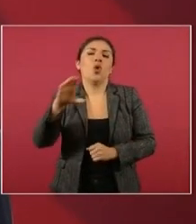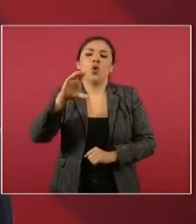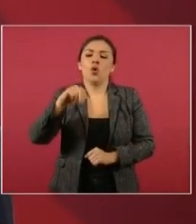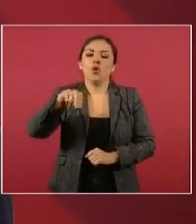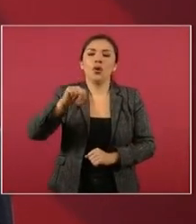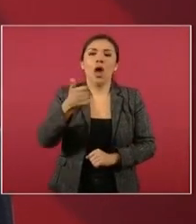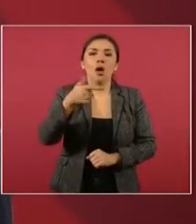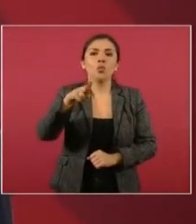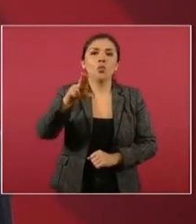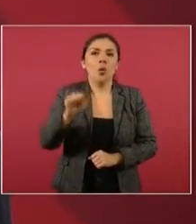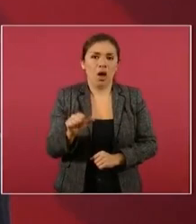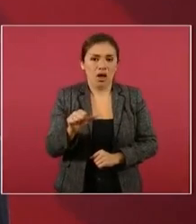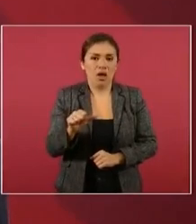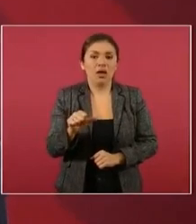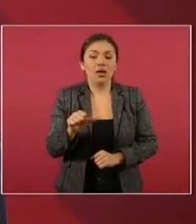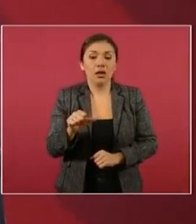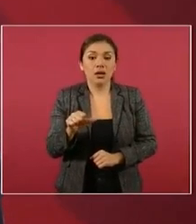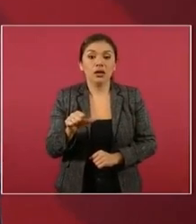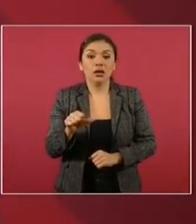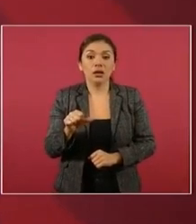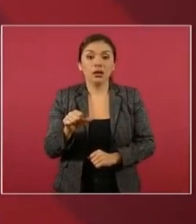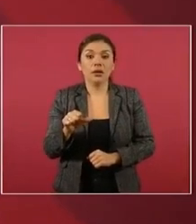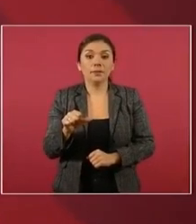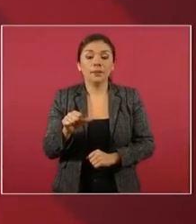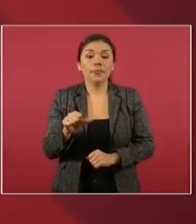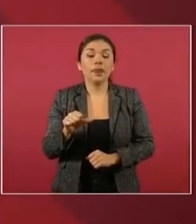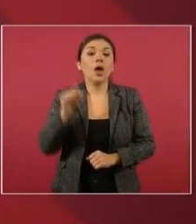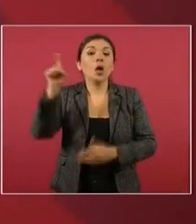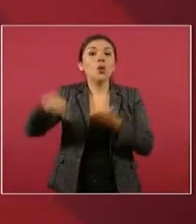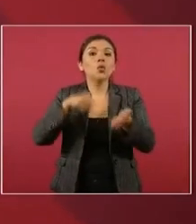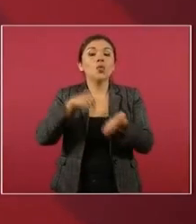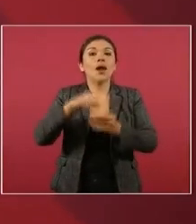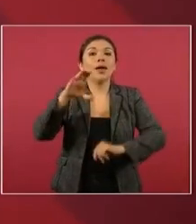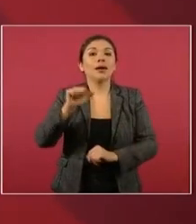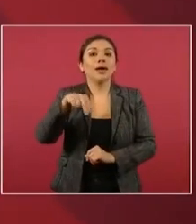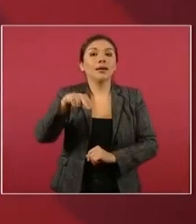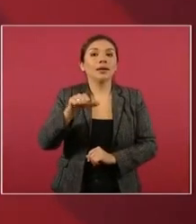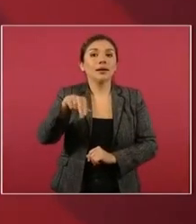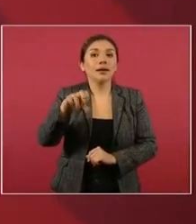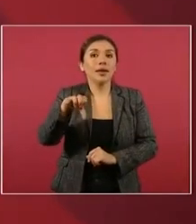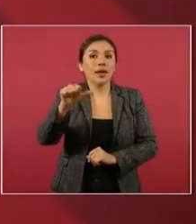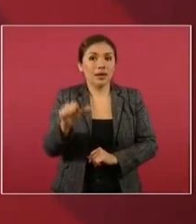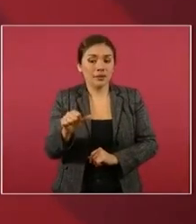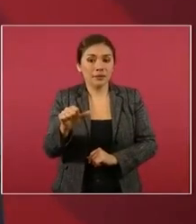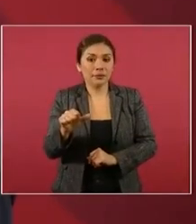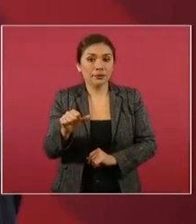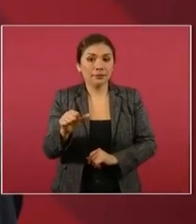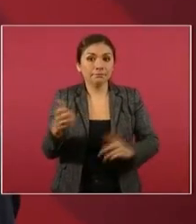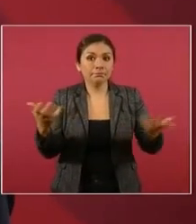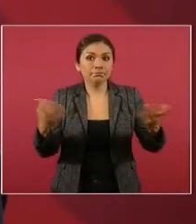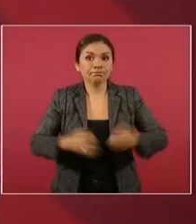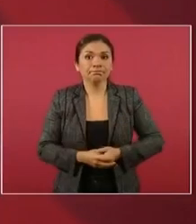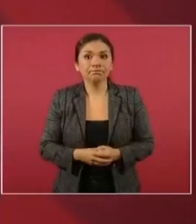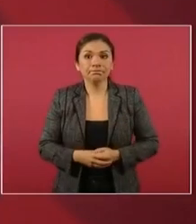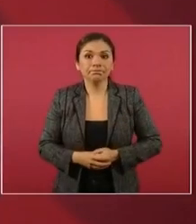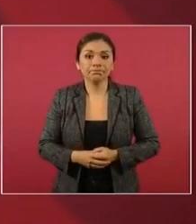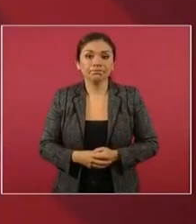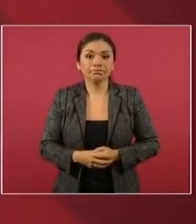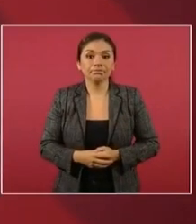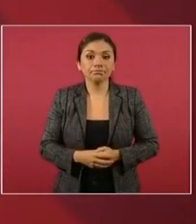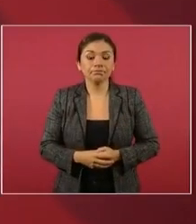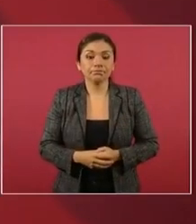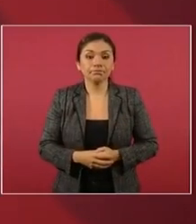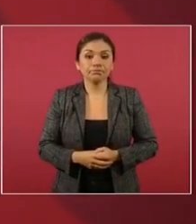ahí como compensación garantizada hasta 125 mil pesos. Esto quiere decir que su salario